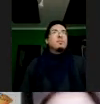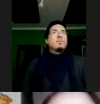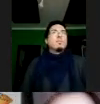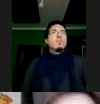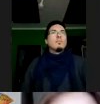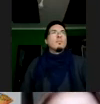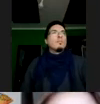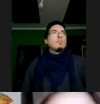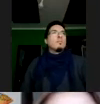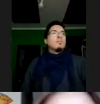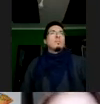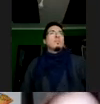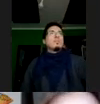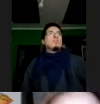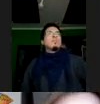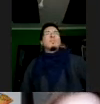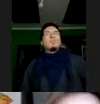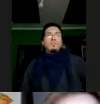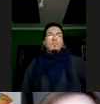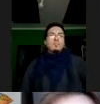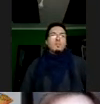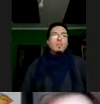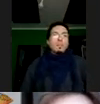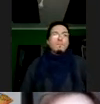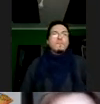cualquier duda, al tiro nomás, chiquillo.